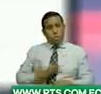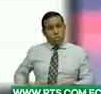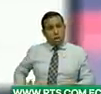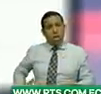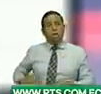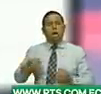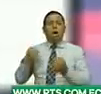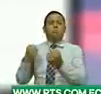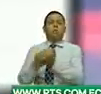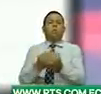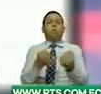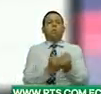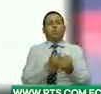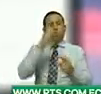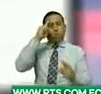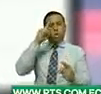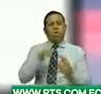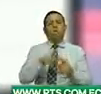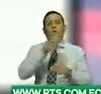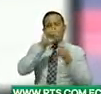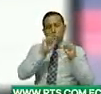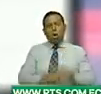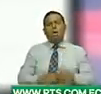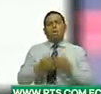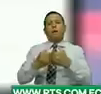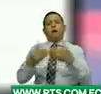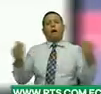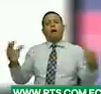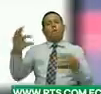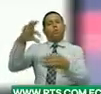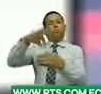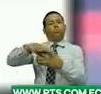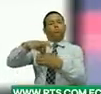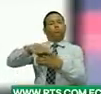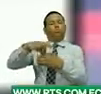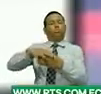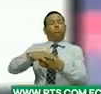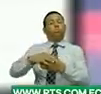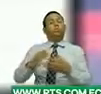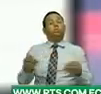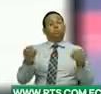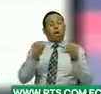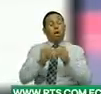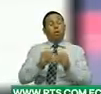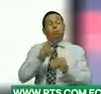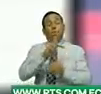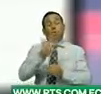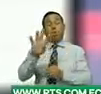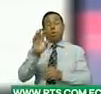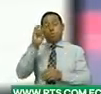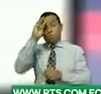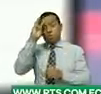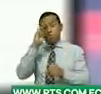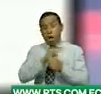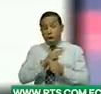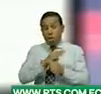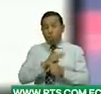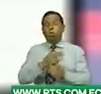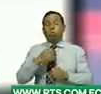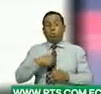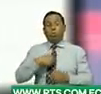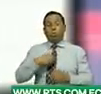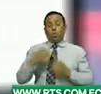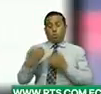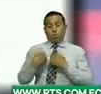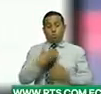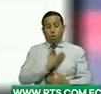para garantizar que esto suceda. Reitero que el 24 de mayo entregaremos el poder a quien los ecuatorianos elijan para el